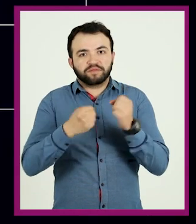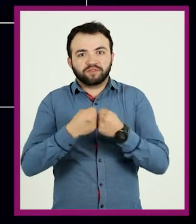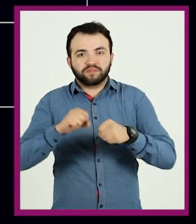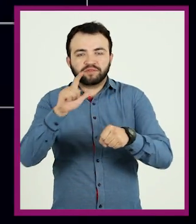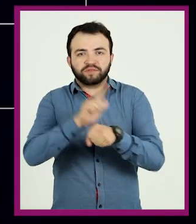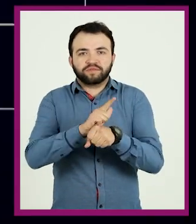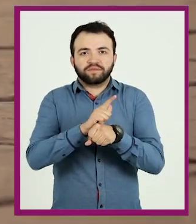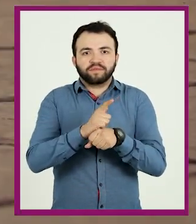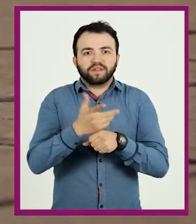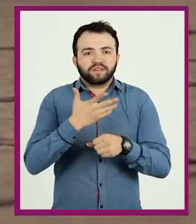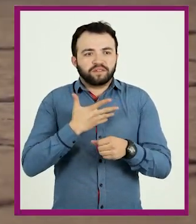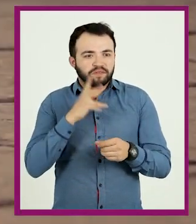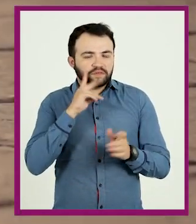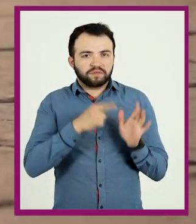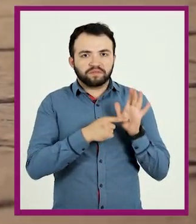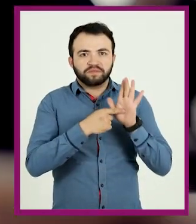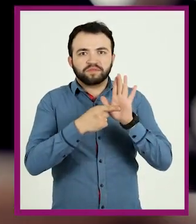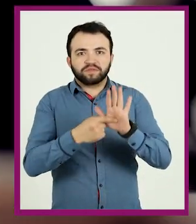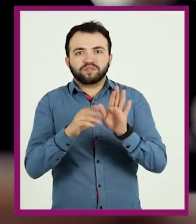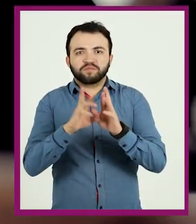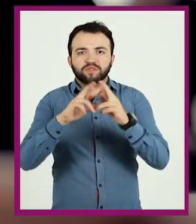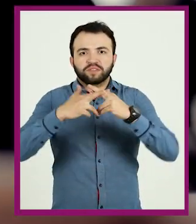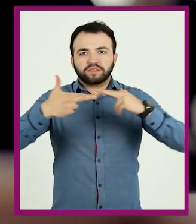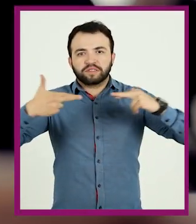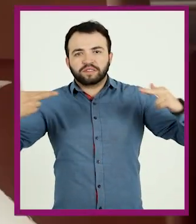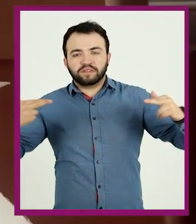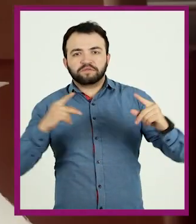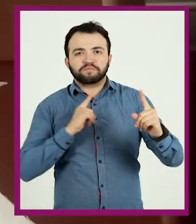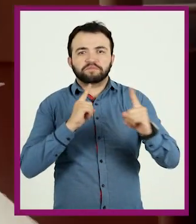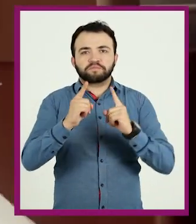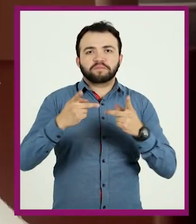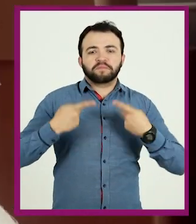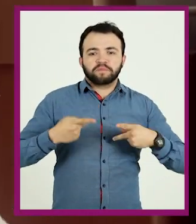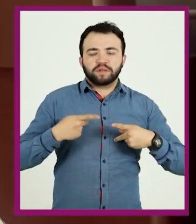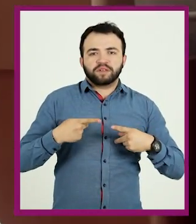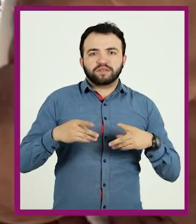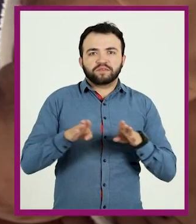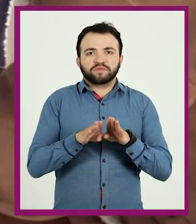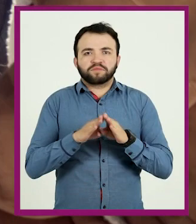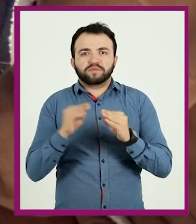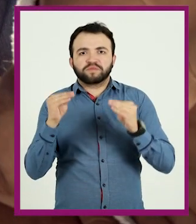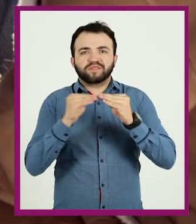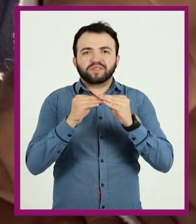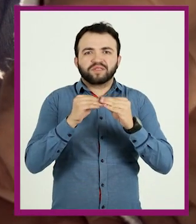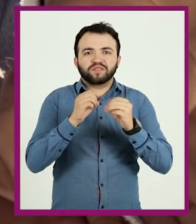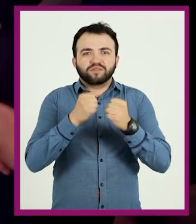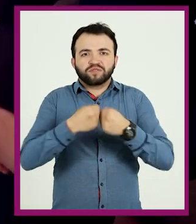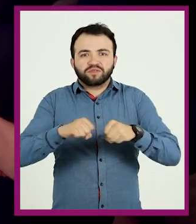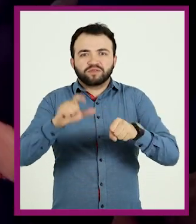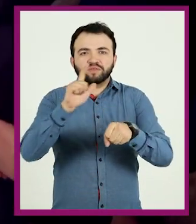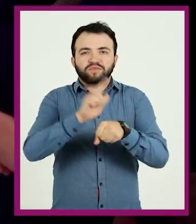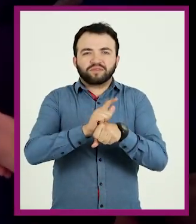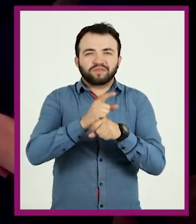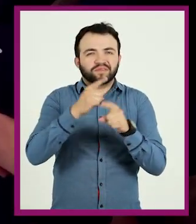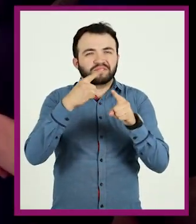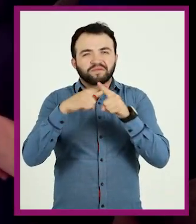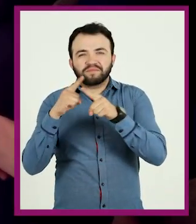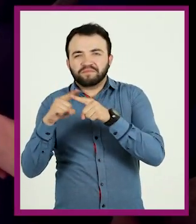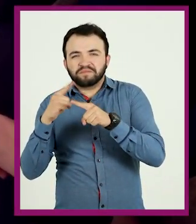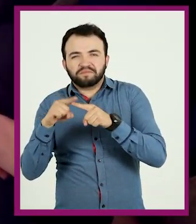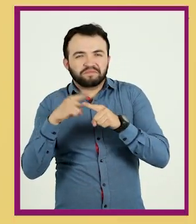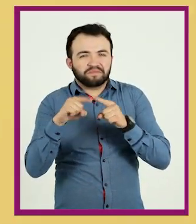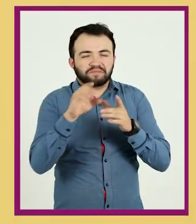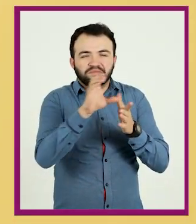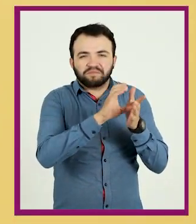nuestra sociedad. Aparece tanto en las relaciones interpersonales cotidianas como en las prácticas sociales y sus